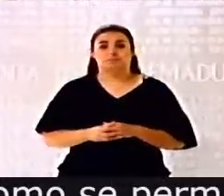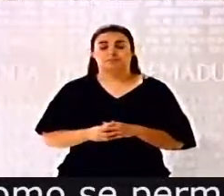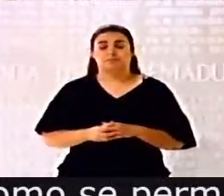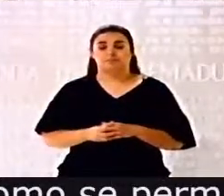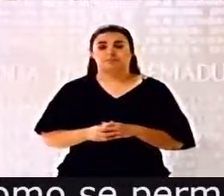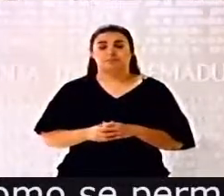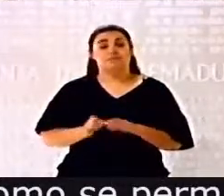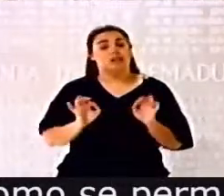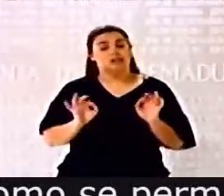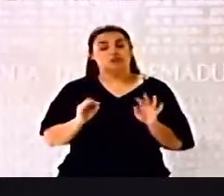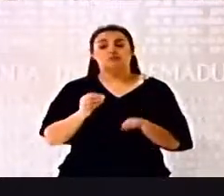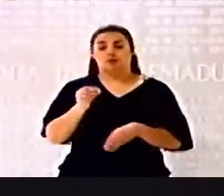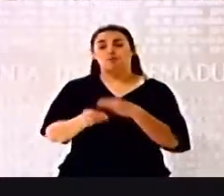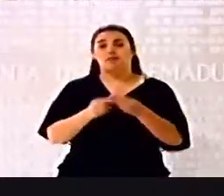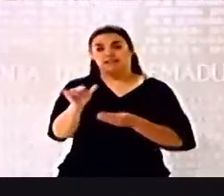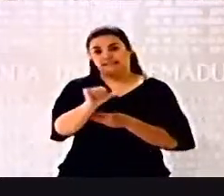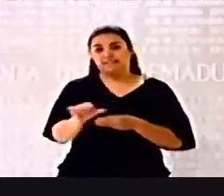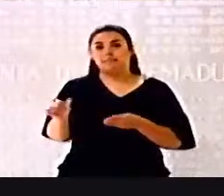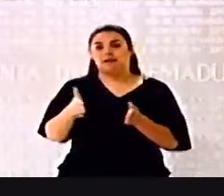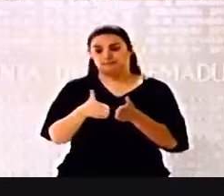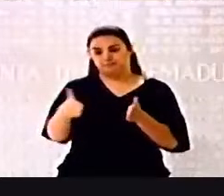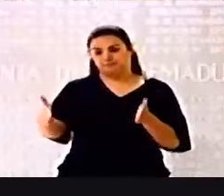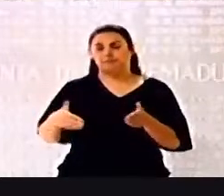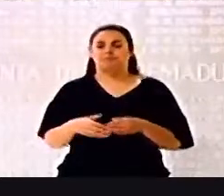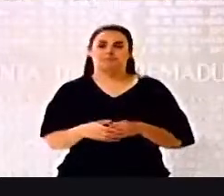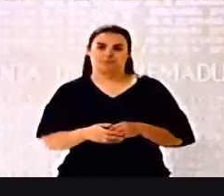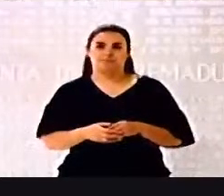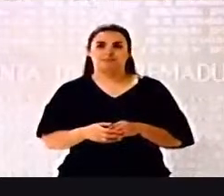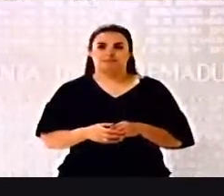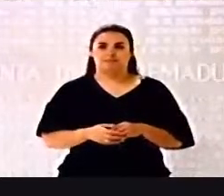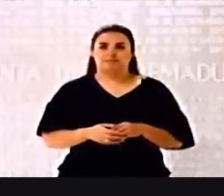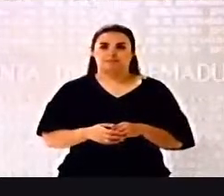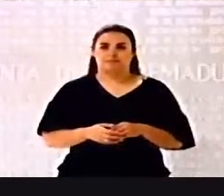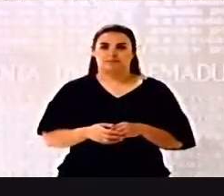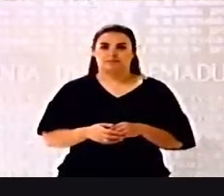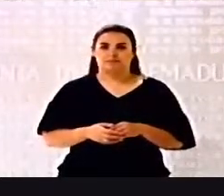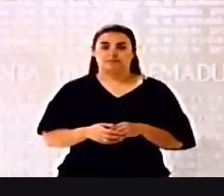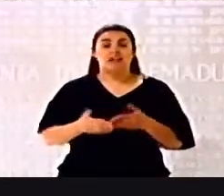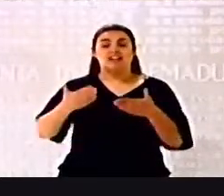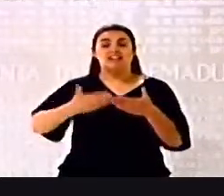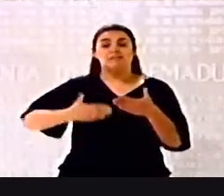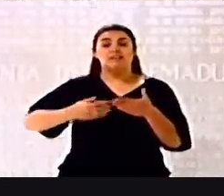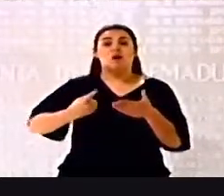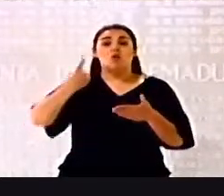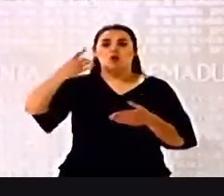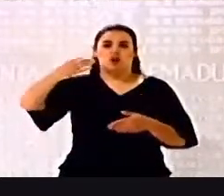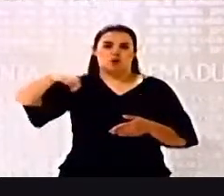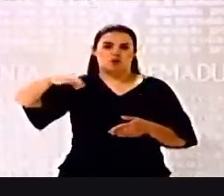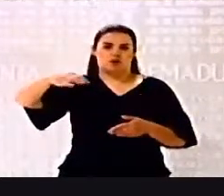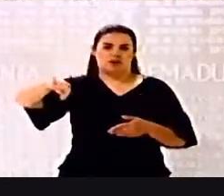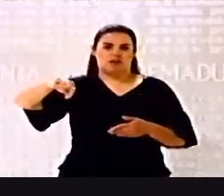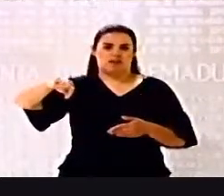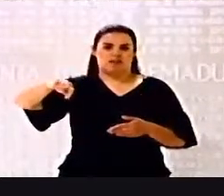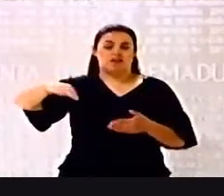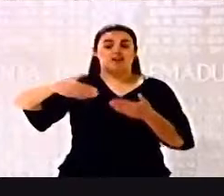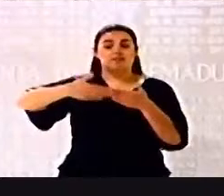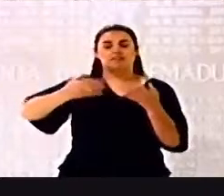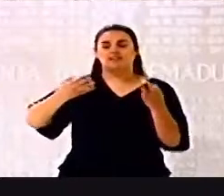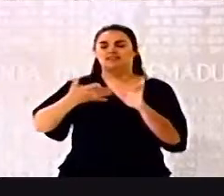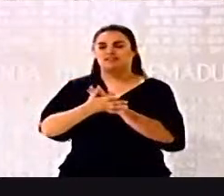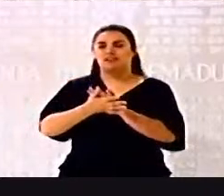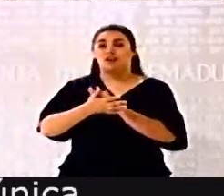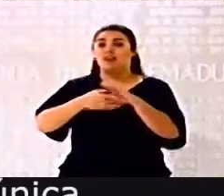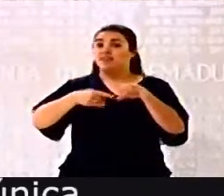Eso es lo que va a ocurrir esta semana, con una única limitación. La limitación es que en las